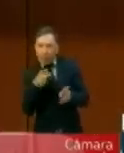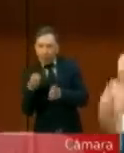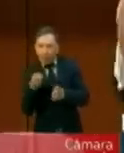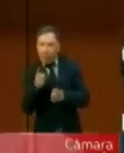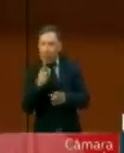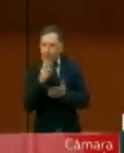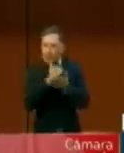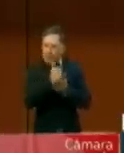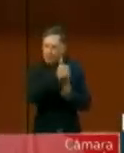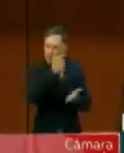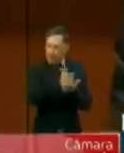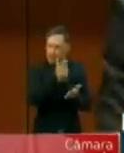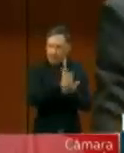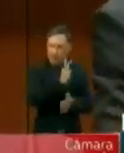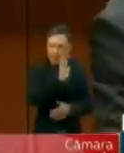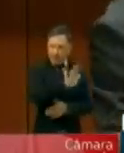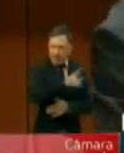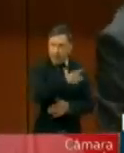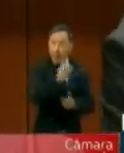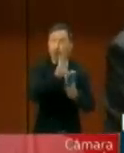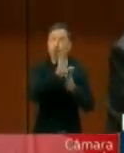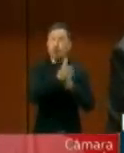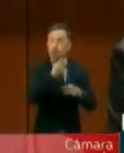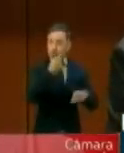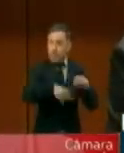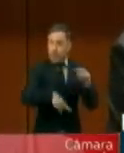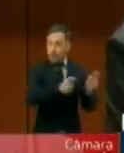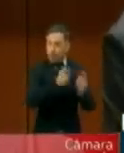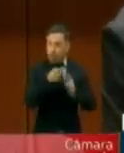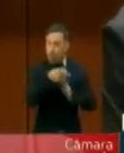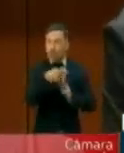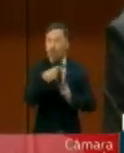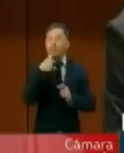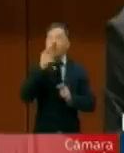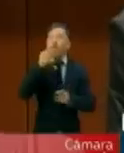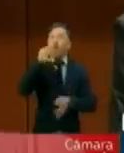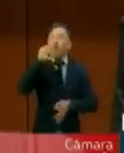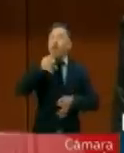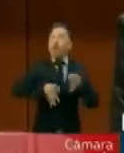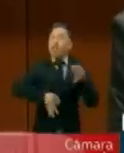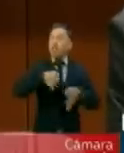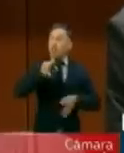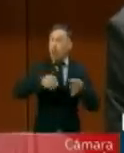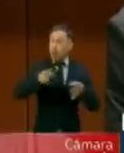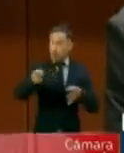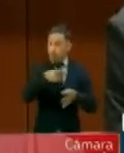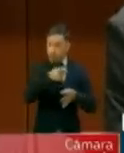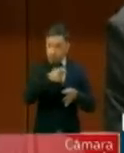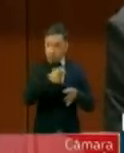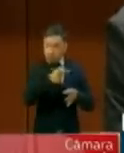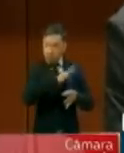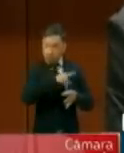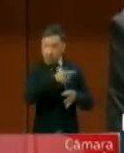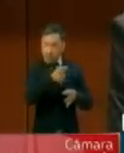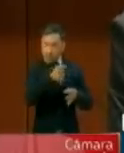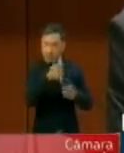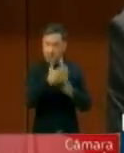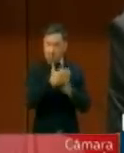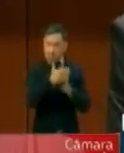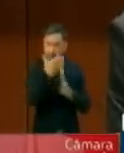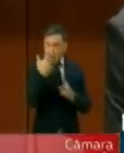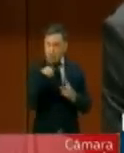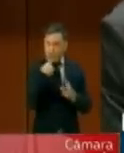como el caso actual del diputado panista que terminó en la noche siendo miembro